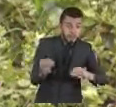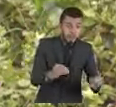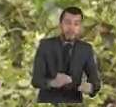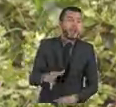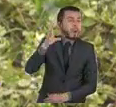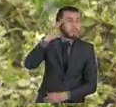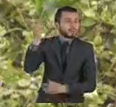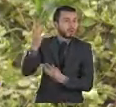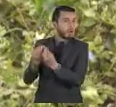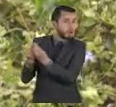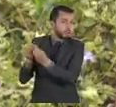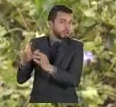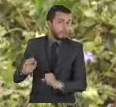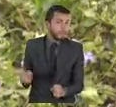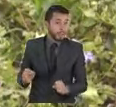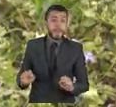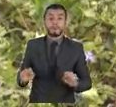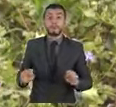Consejo de Bogotá,